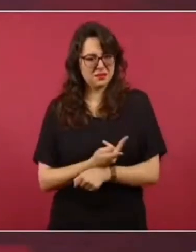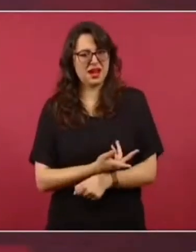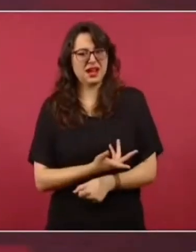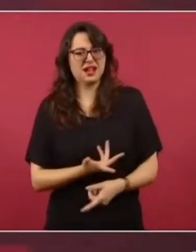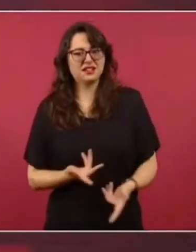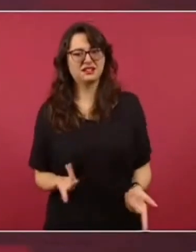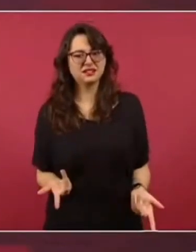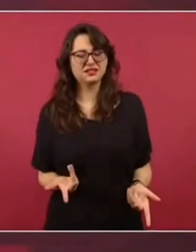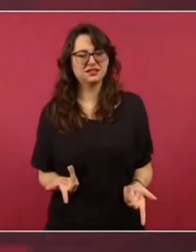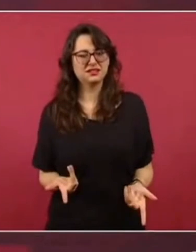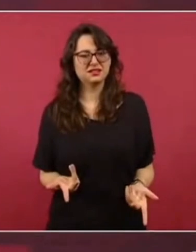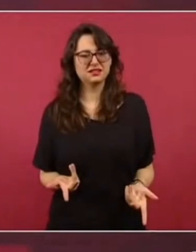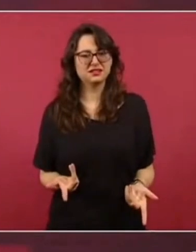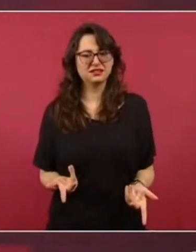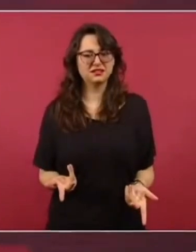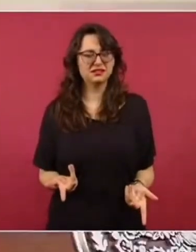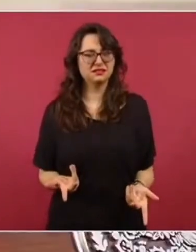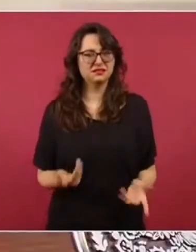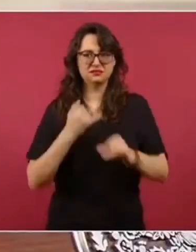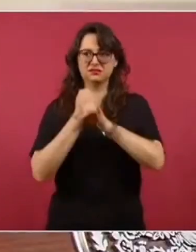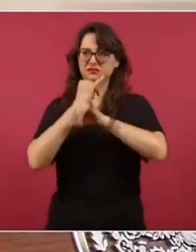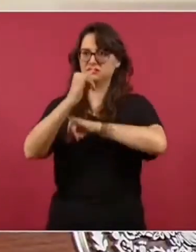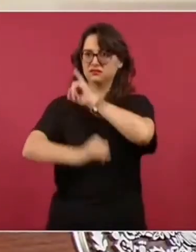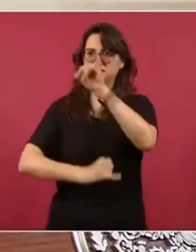al derecho internacional.